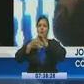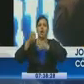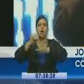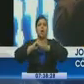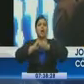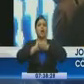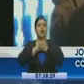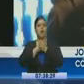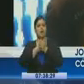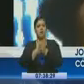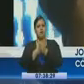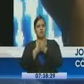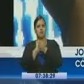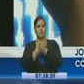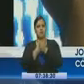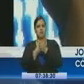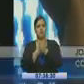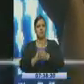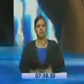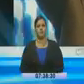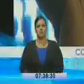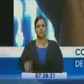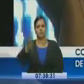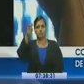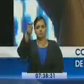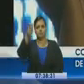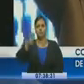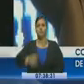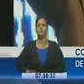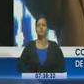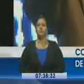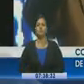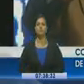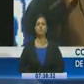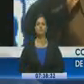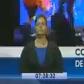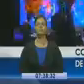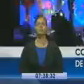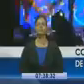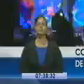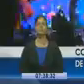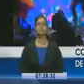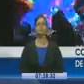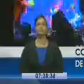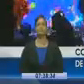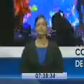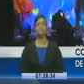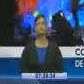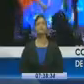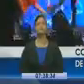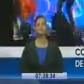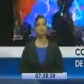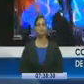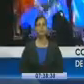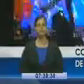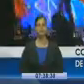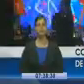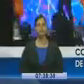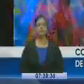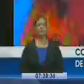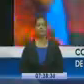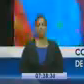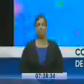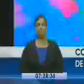y de Ecuador. Lejaim, salud. Con ello, la diáspora judía se encamina